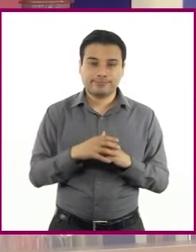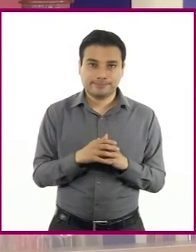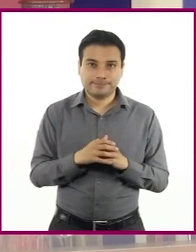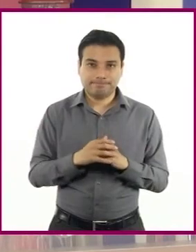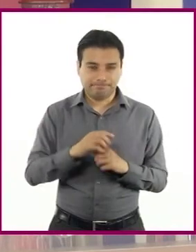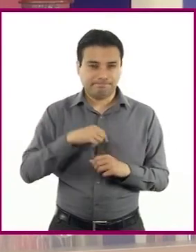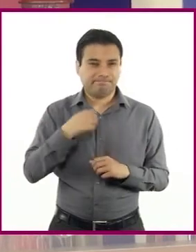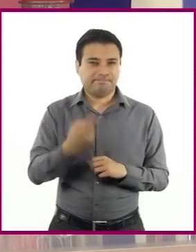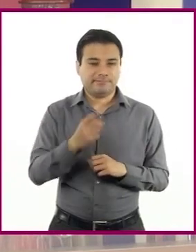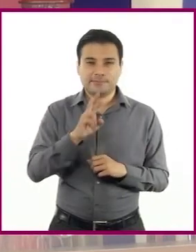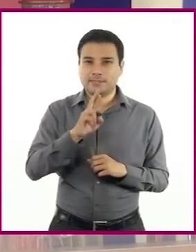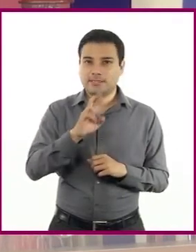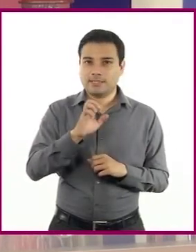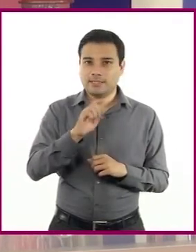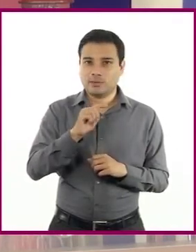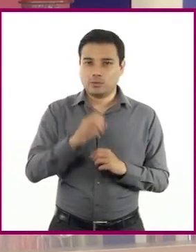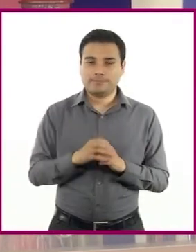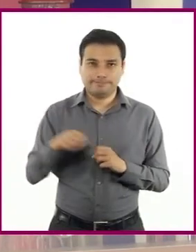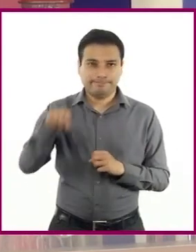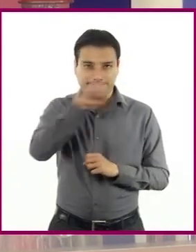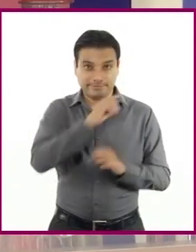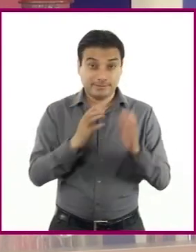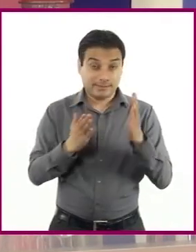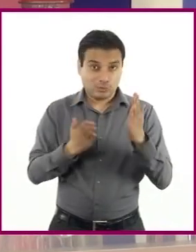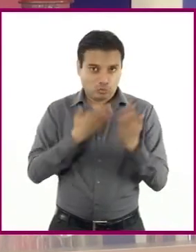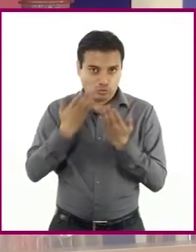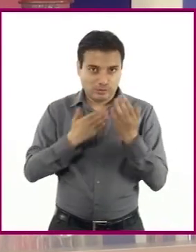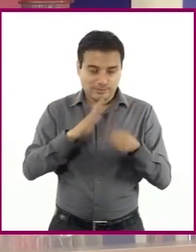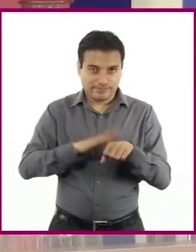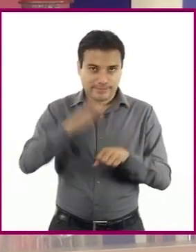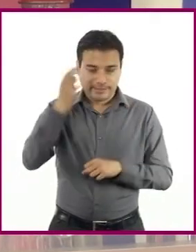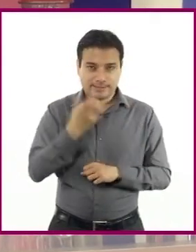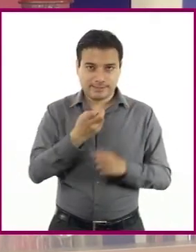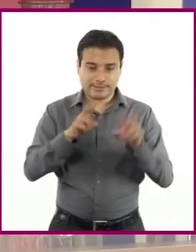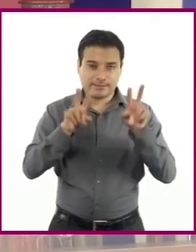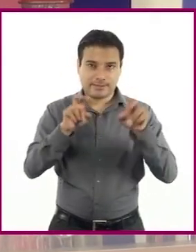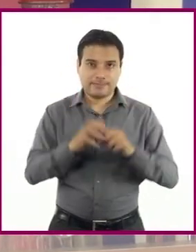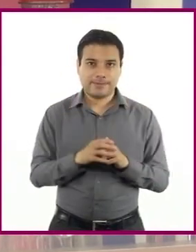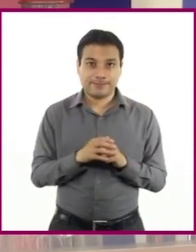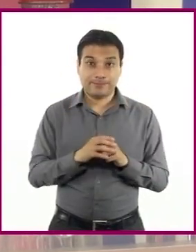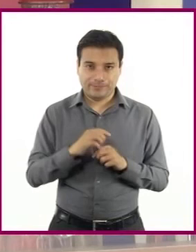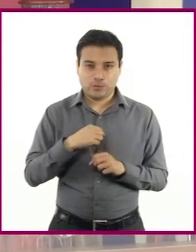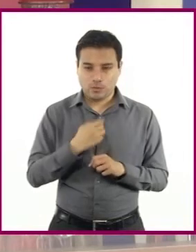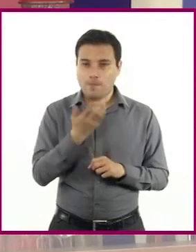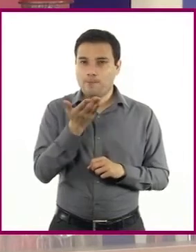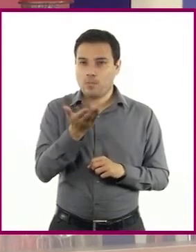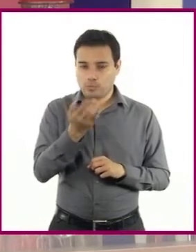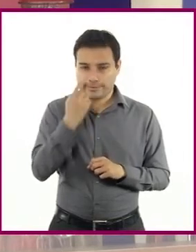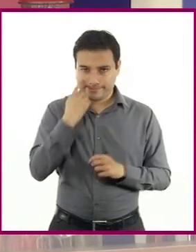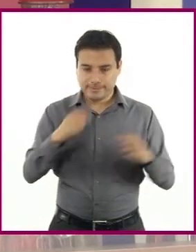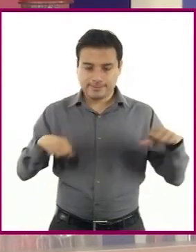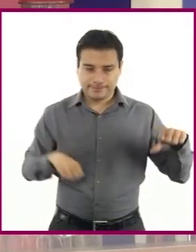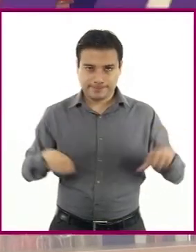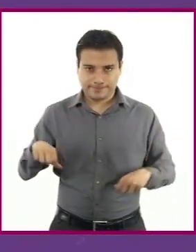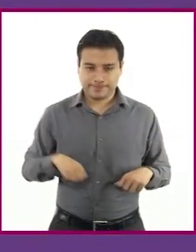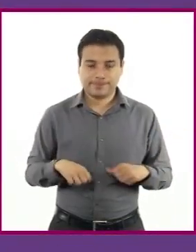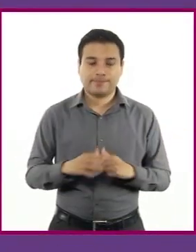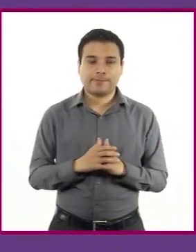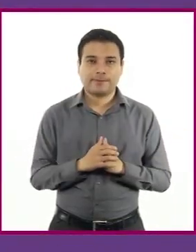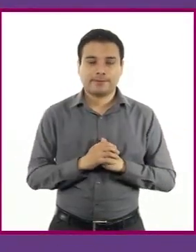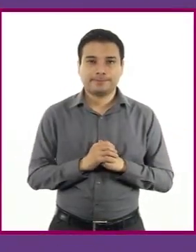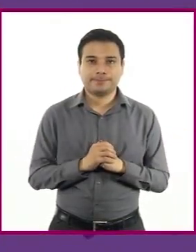químico. Para repasar y confirmar el aprendizaje de esta sesión, les queremos proponer el siguiente reto